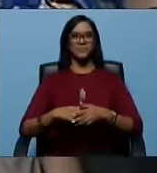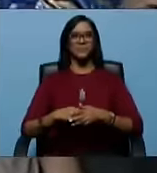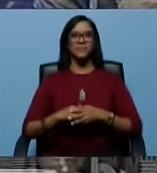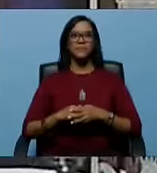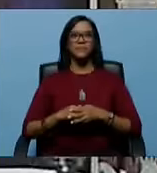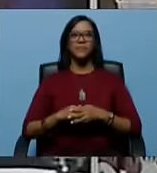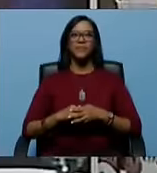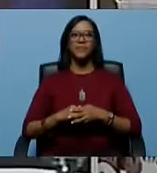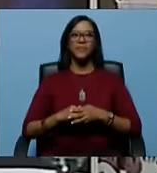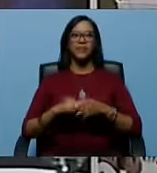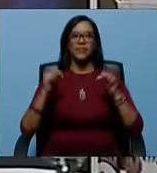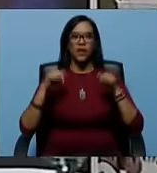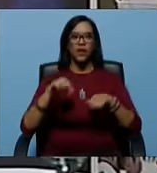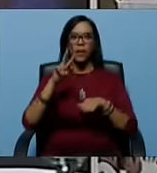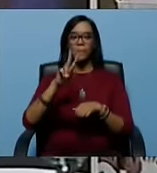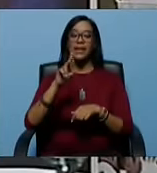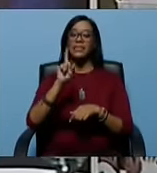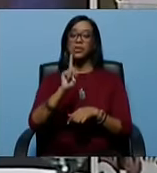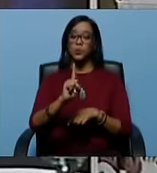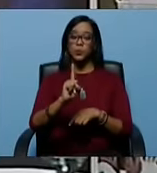Bien. Ya hoy es 21 de...